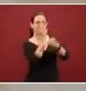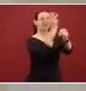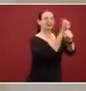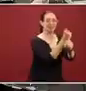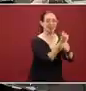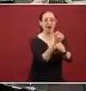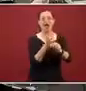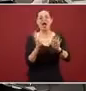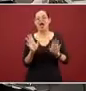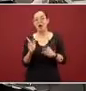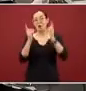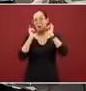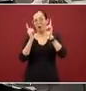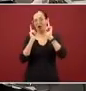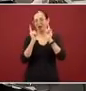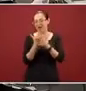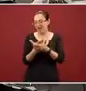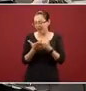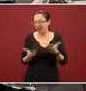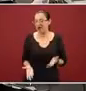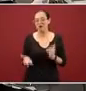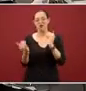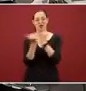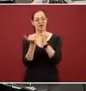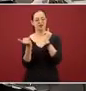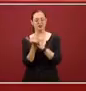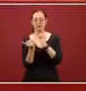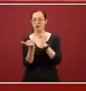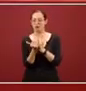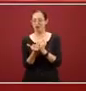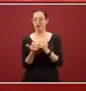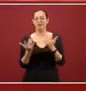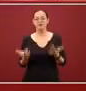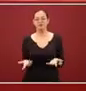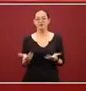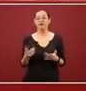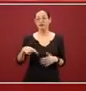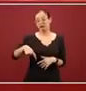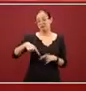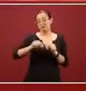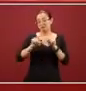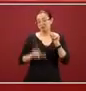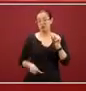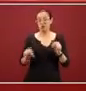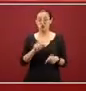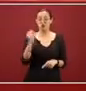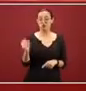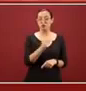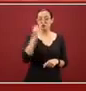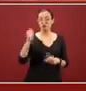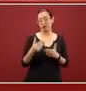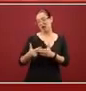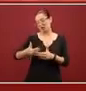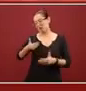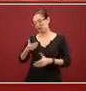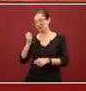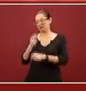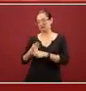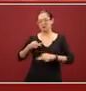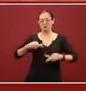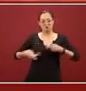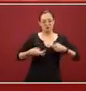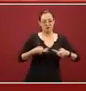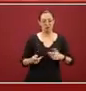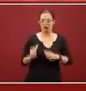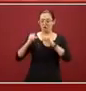diferencial por regiones, lo mismo que en los países como México, por fortuna, ha tenido tiempo para prepararse y las autoridades